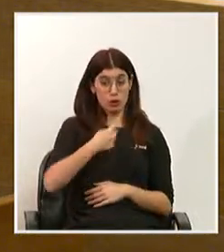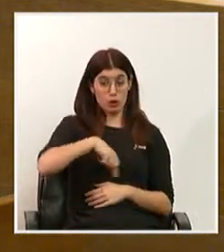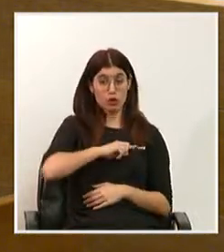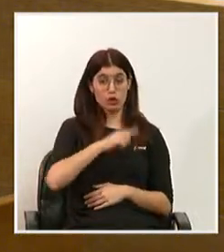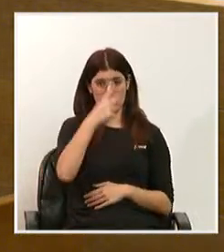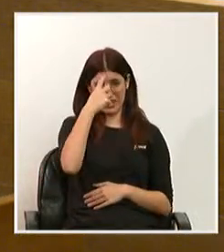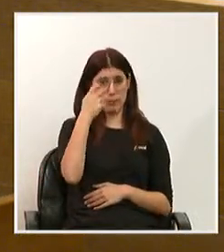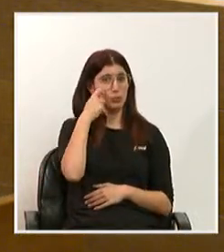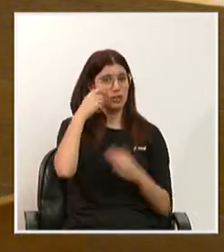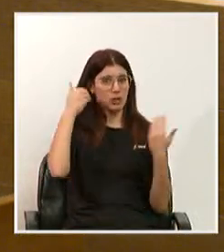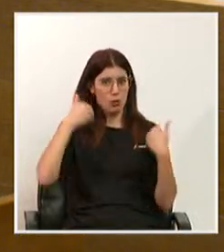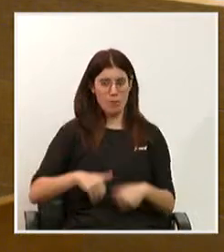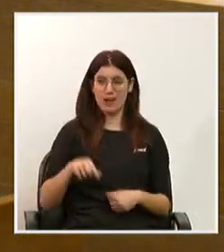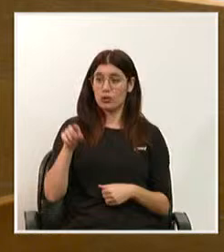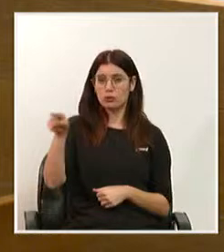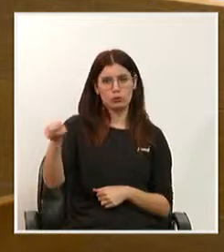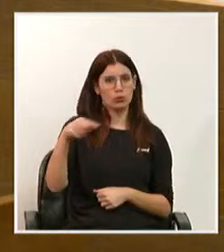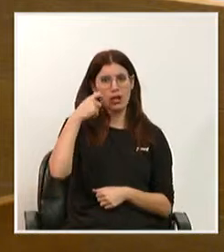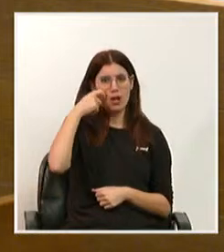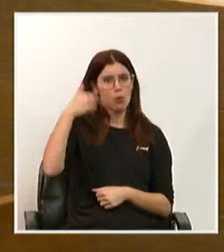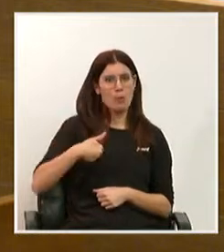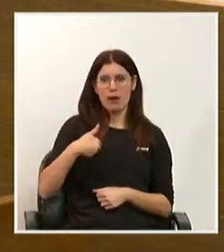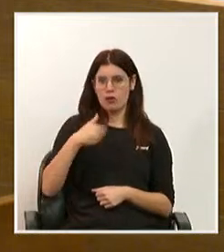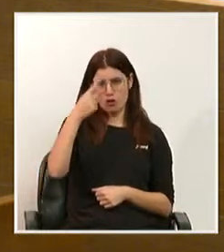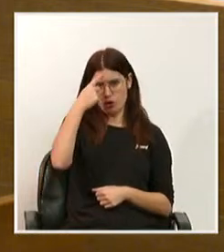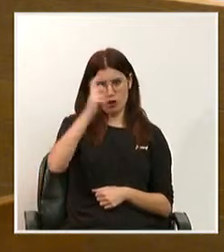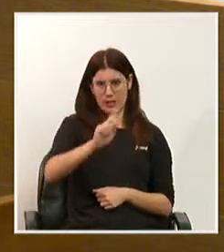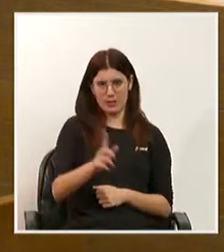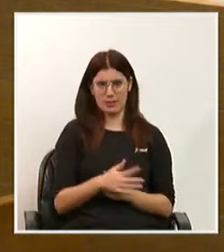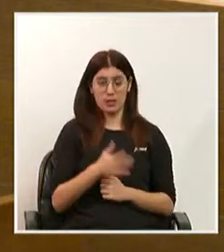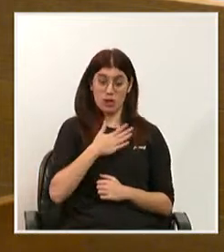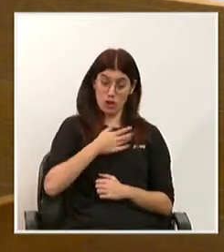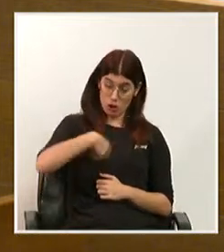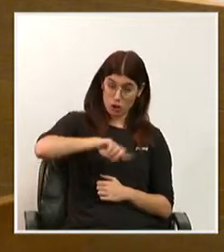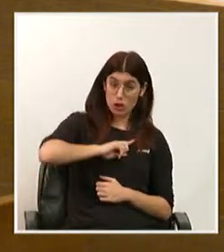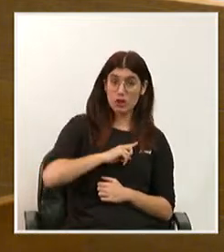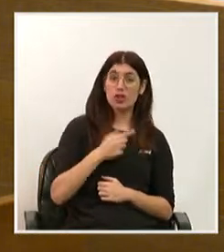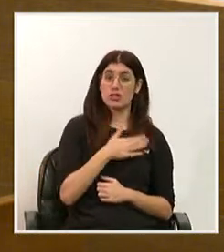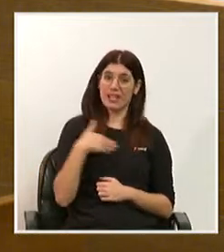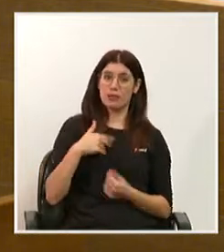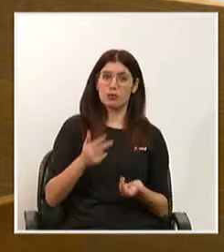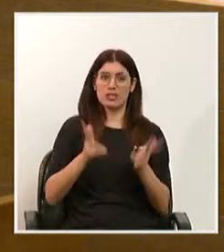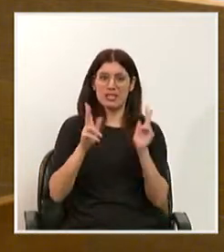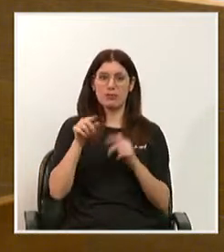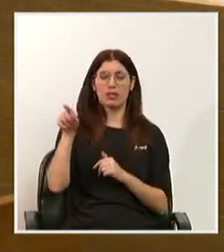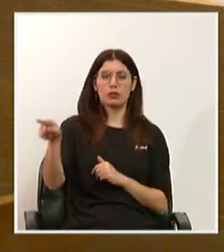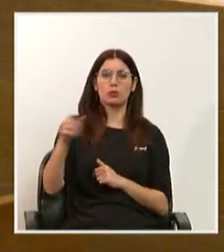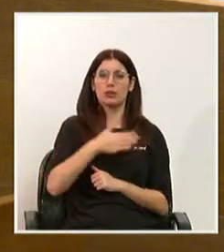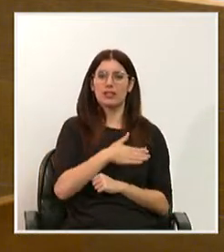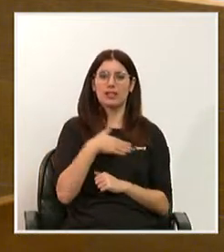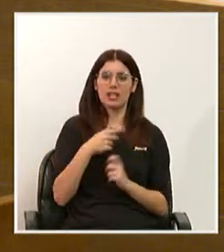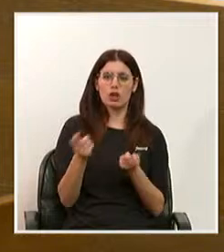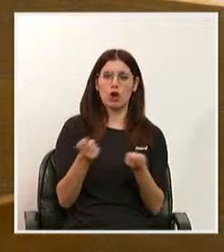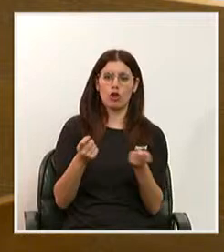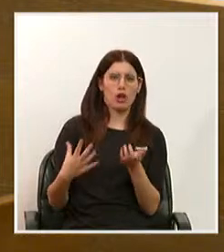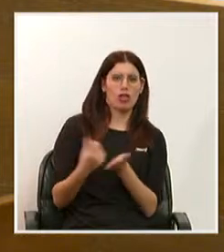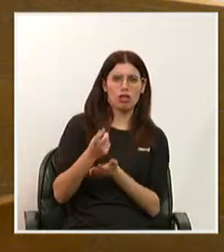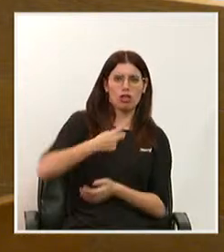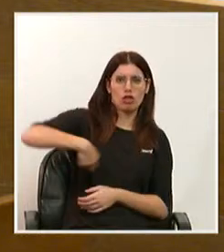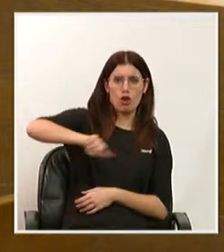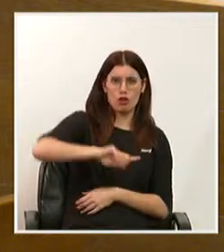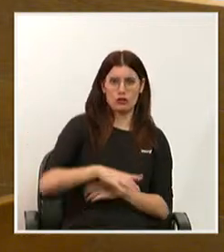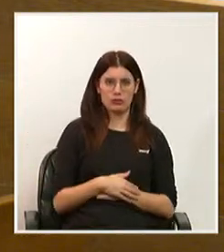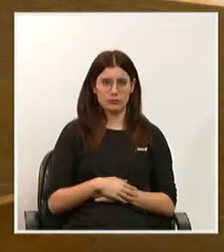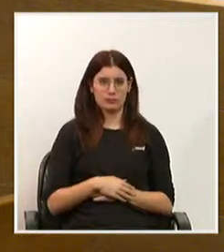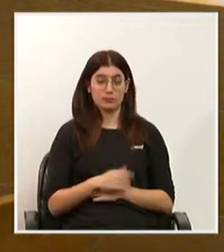ser humano ustedes no nosotros queremos que sean libres ustedes nos quieren controlar a todos lo